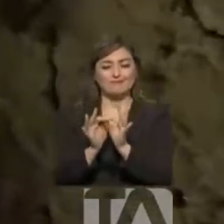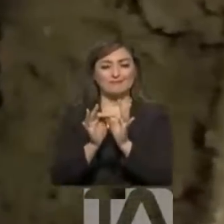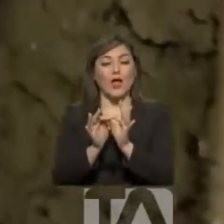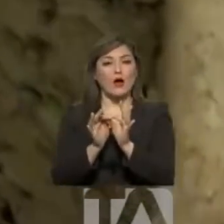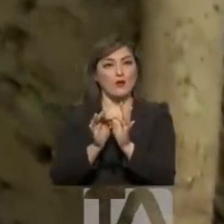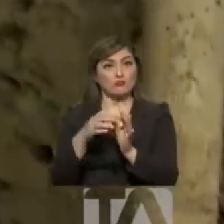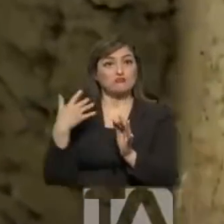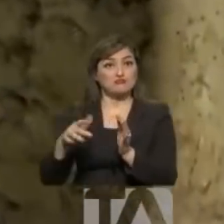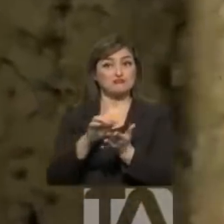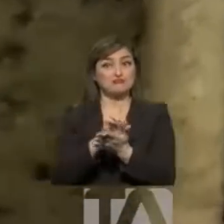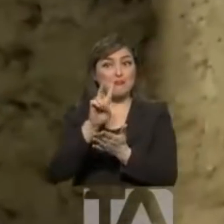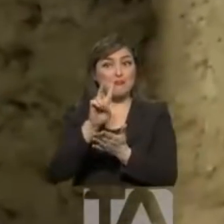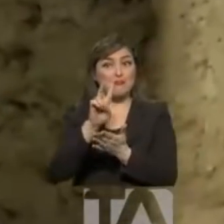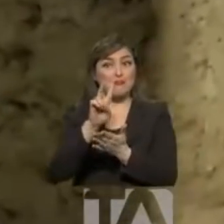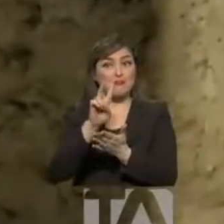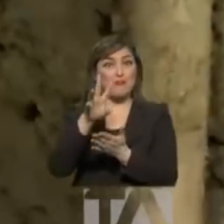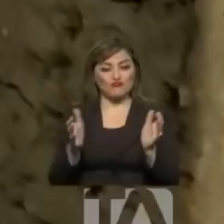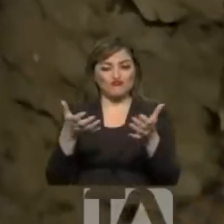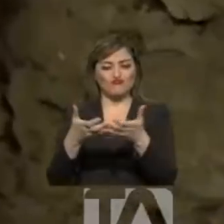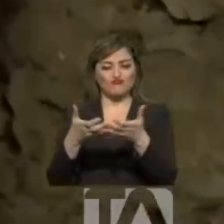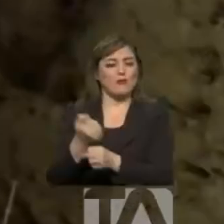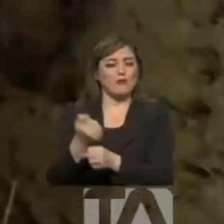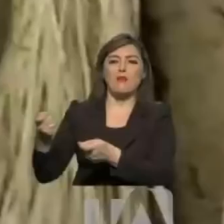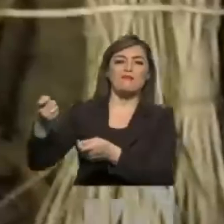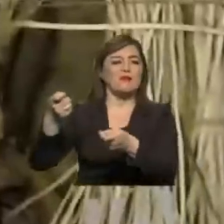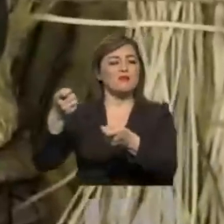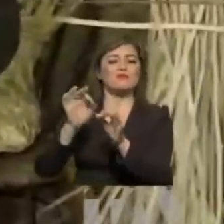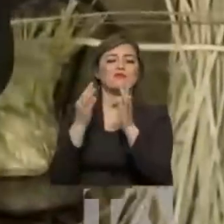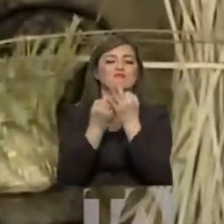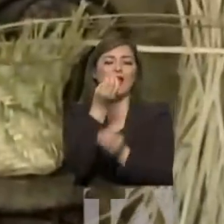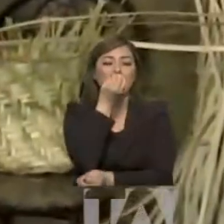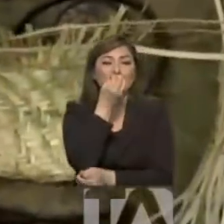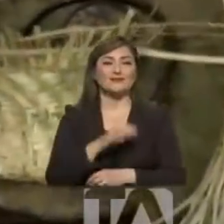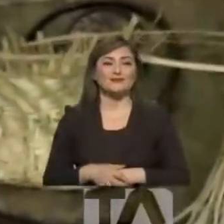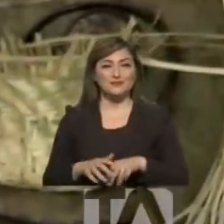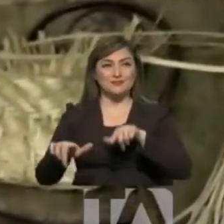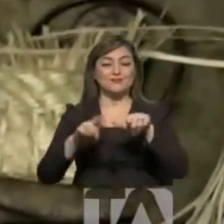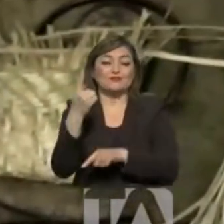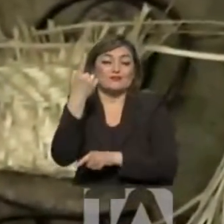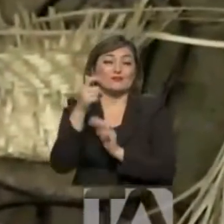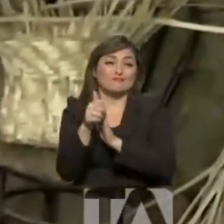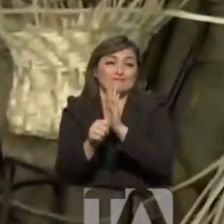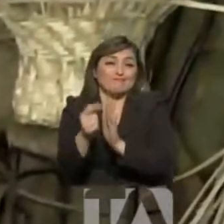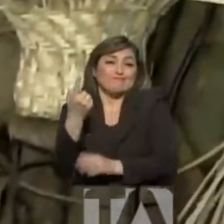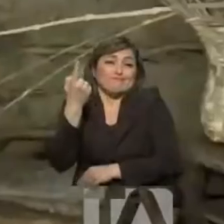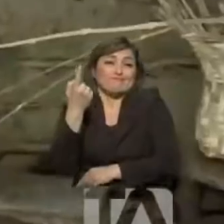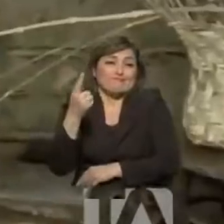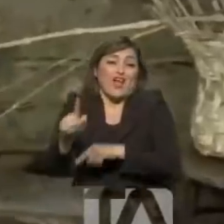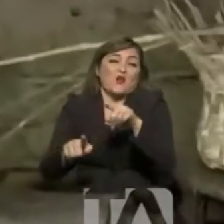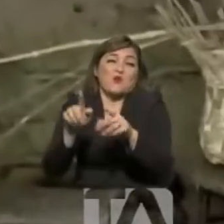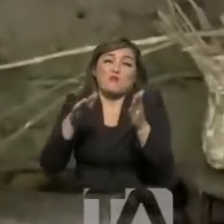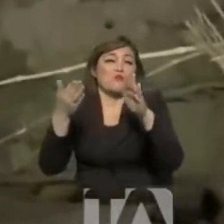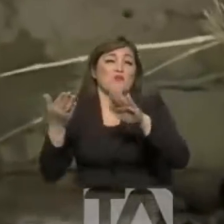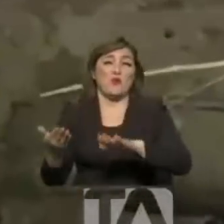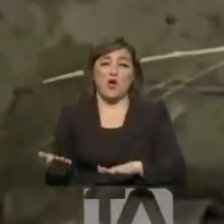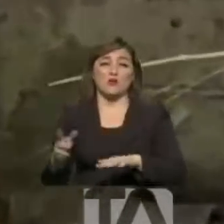20 canastos a la semana y de a su familia. En la zona afirman que es el único tejedor de cestos que queda. Muchos